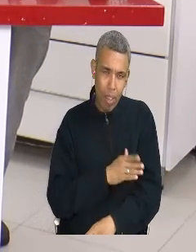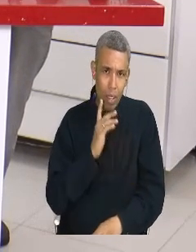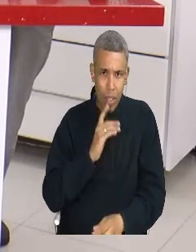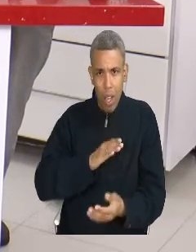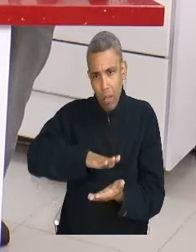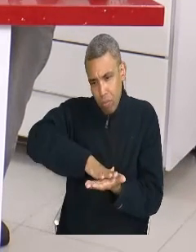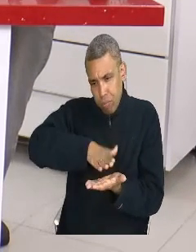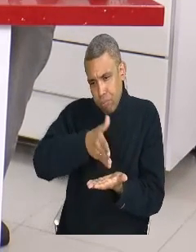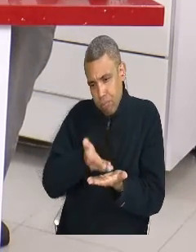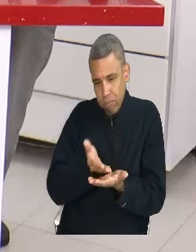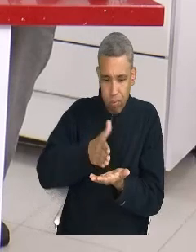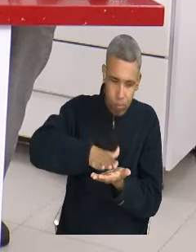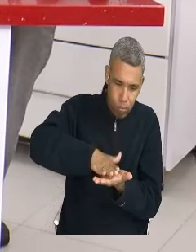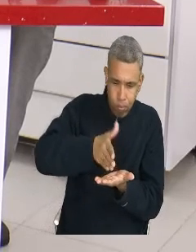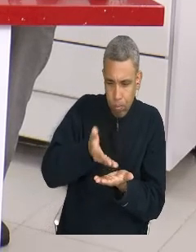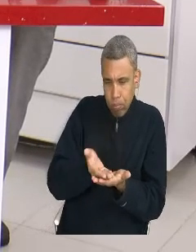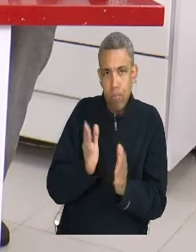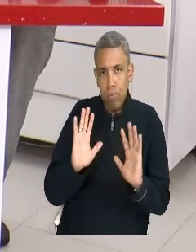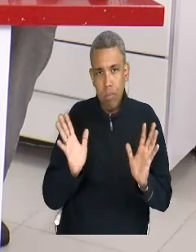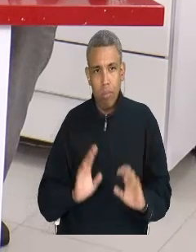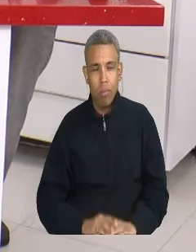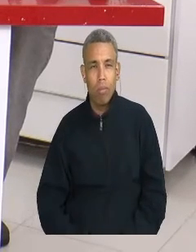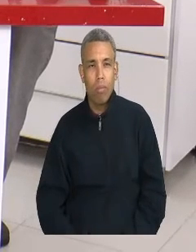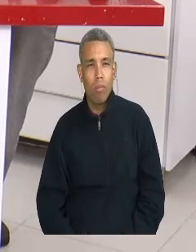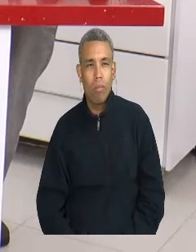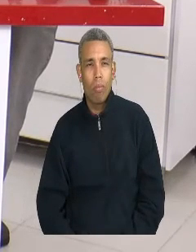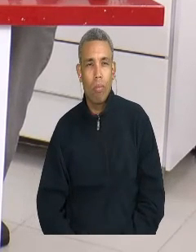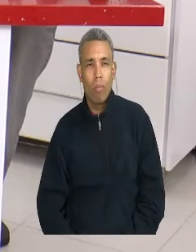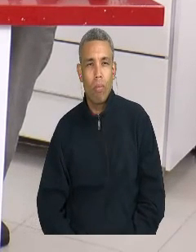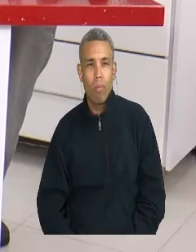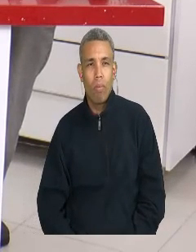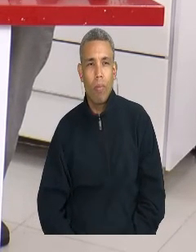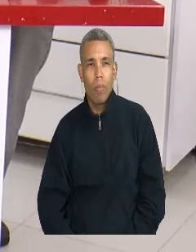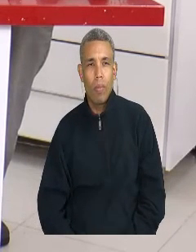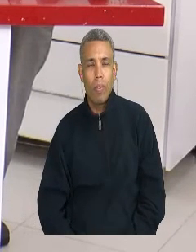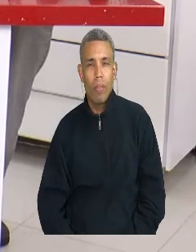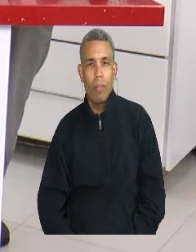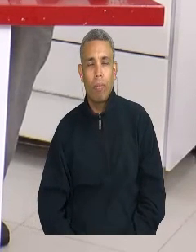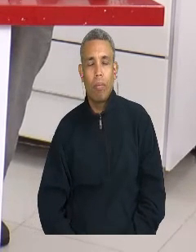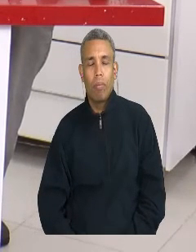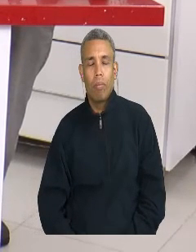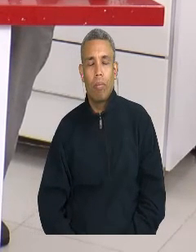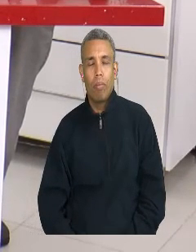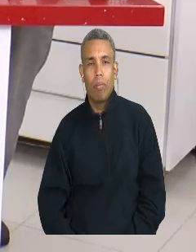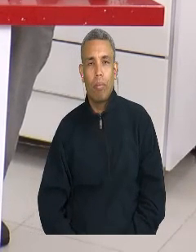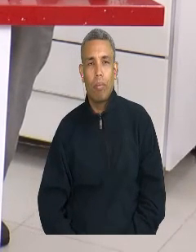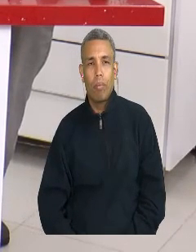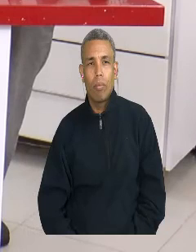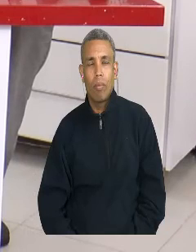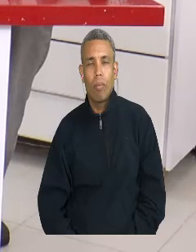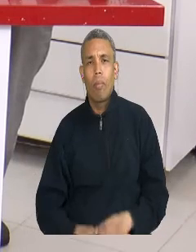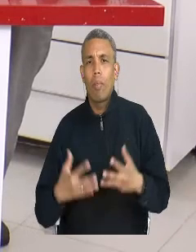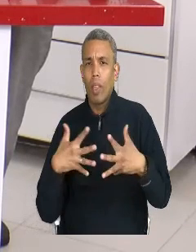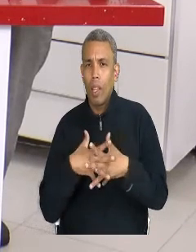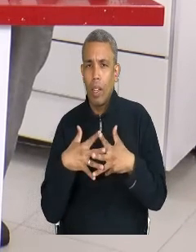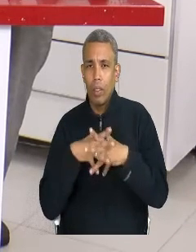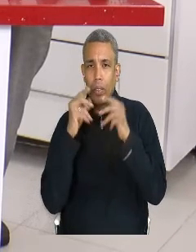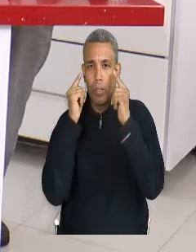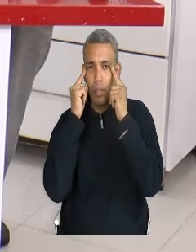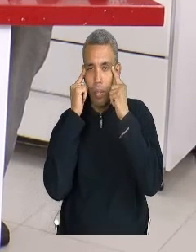Cortarla, hacerle el corte que tienen las verduras. El arroz es un arroz oriental con